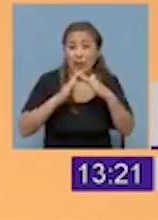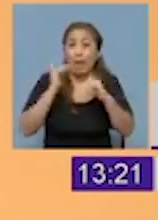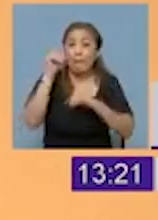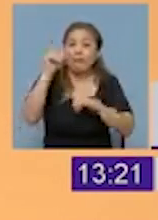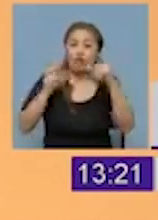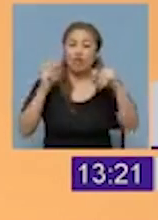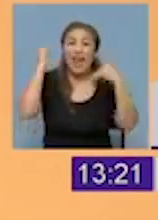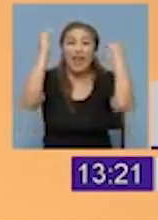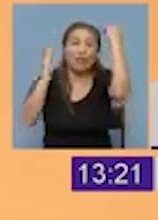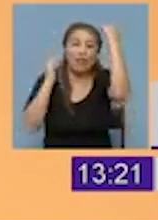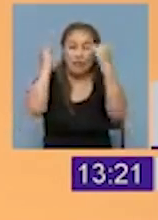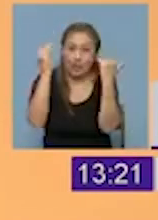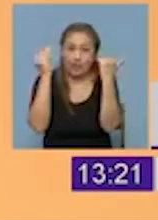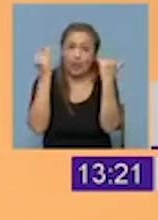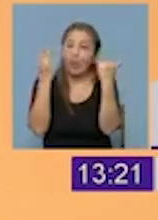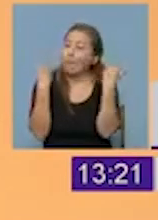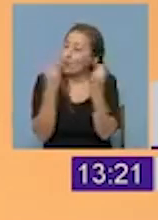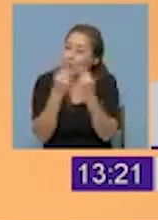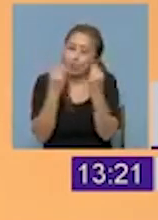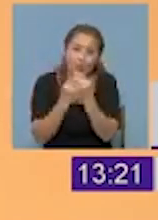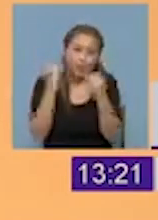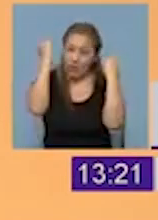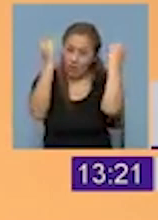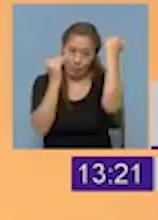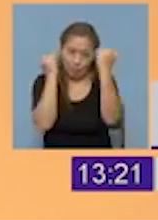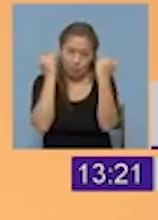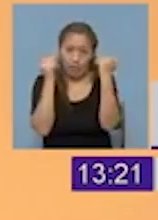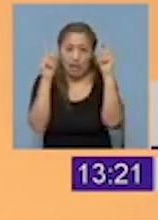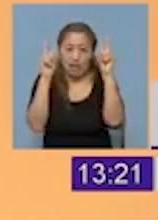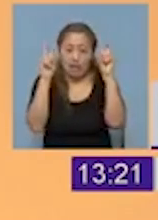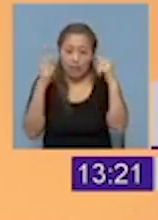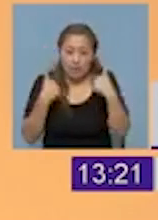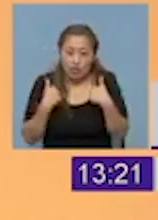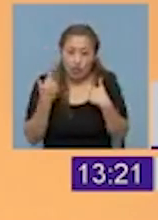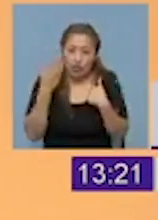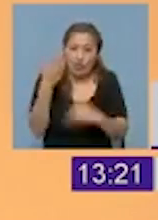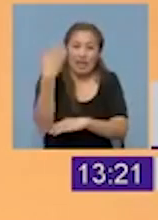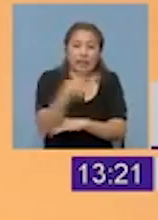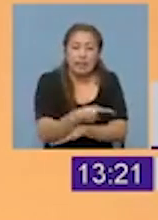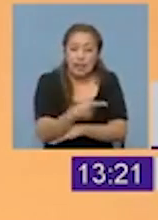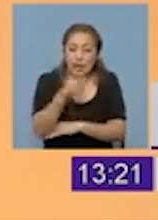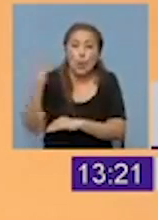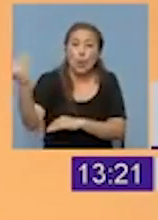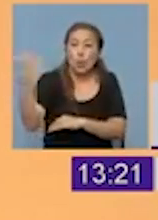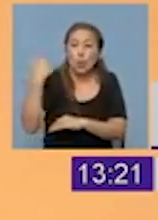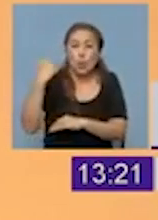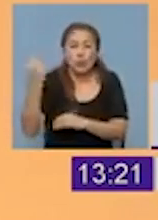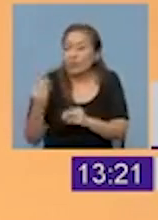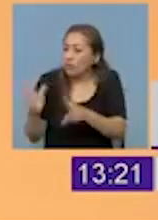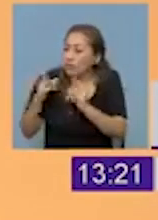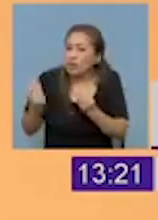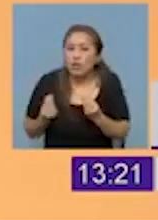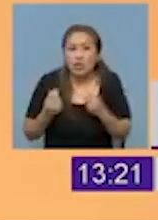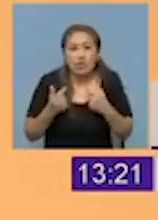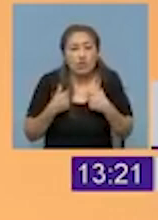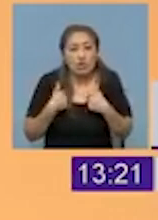mayores pero muy mayores y el tema de la visión me tocaba y a la asamblea y cuando te agarraban una persona de ti te decía